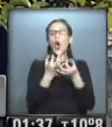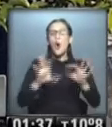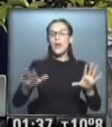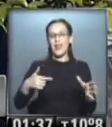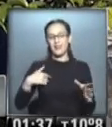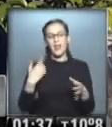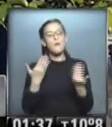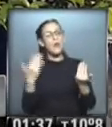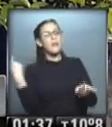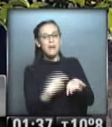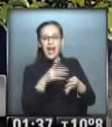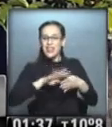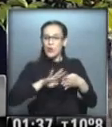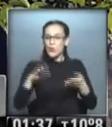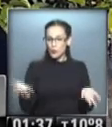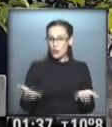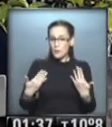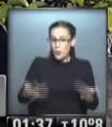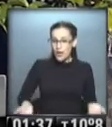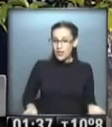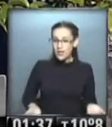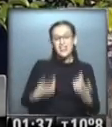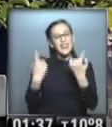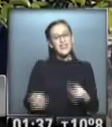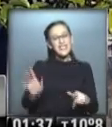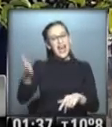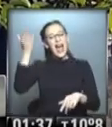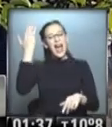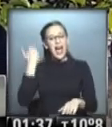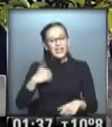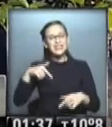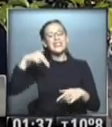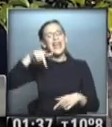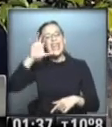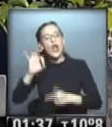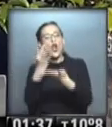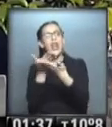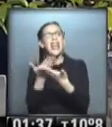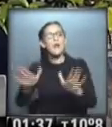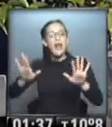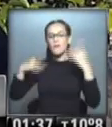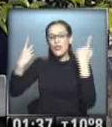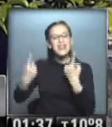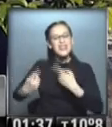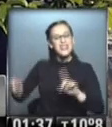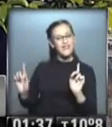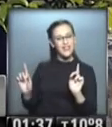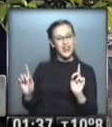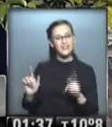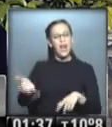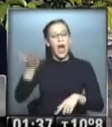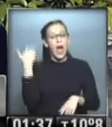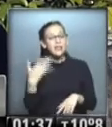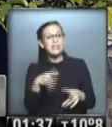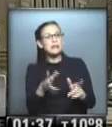pagar la deuda financiera, a diferencia de lo que ha hecho el neoliberalismo o quienes pregonan el ajuste, que implicaba ajustar para pagar,